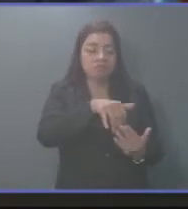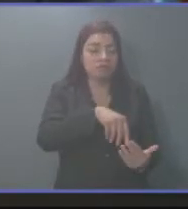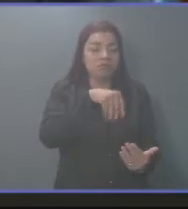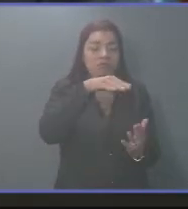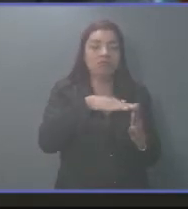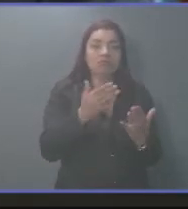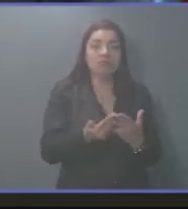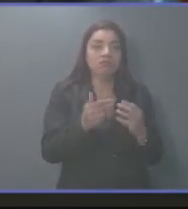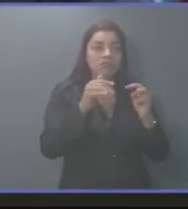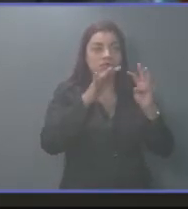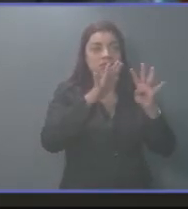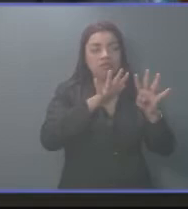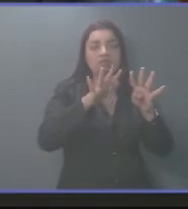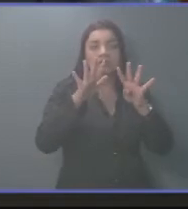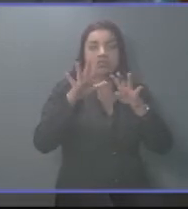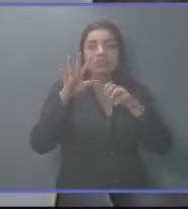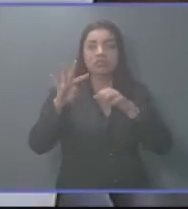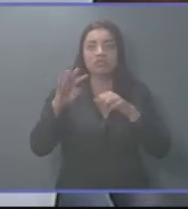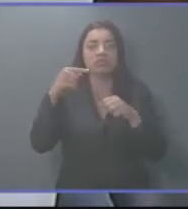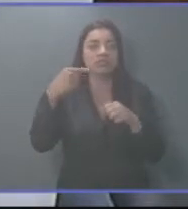expediente